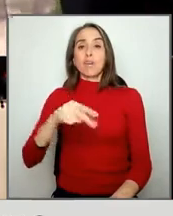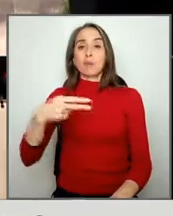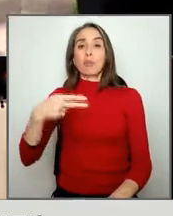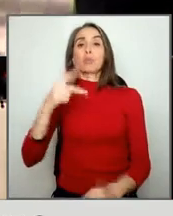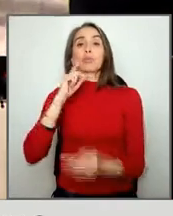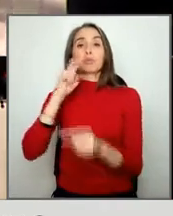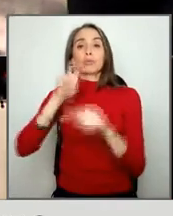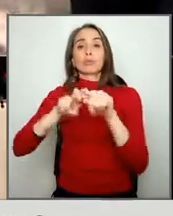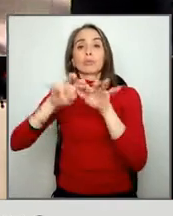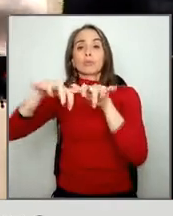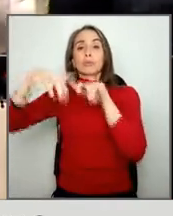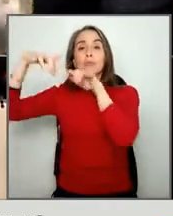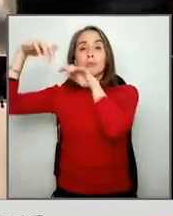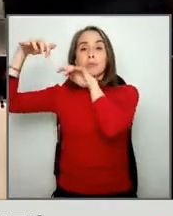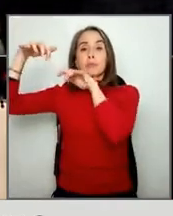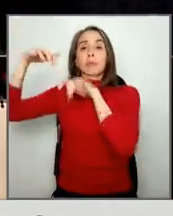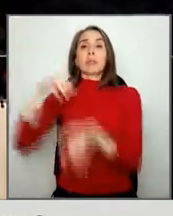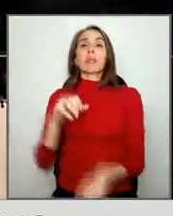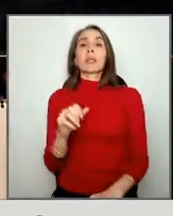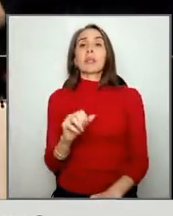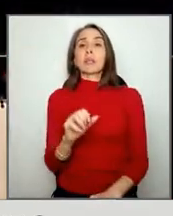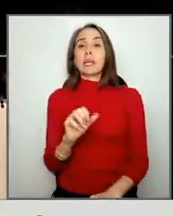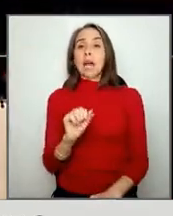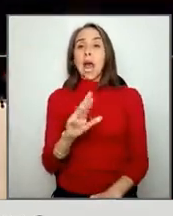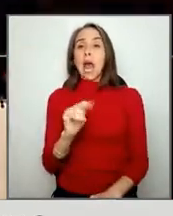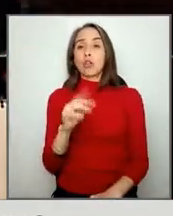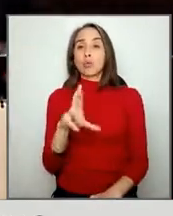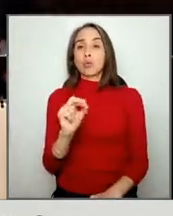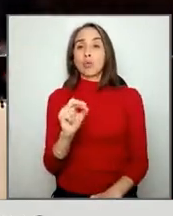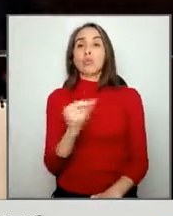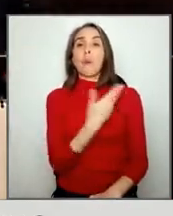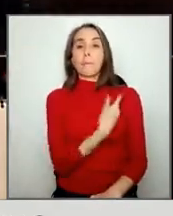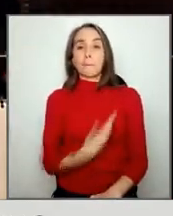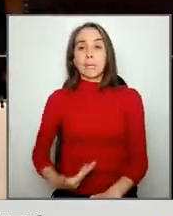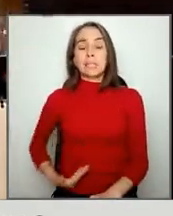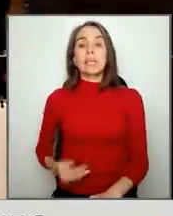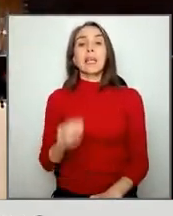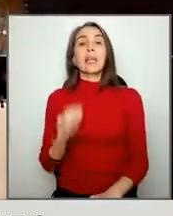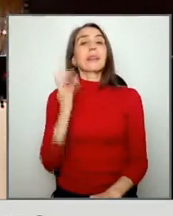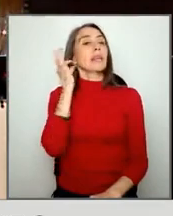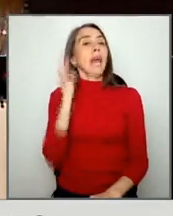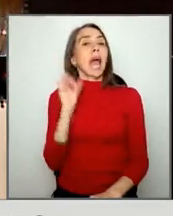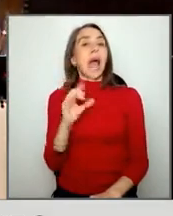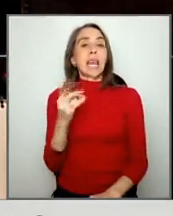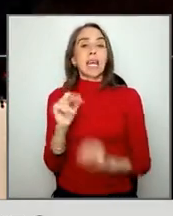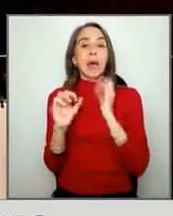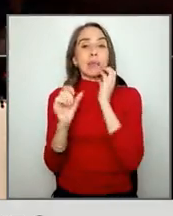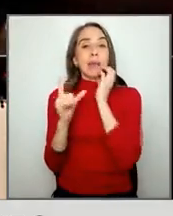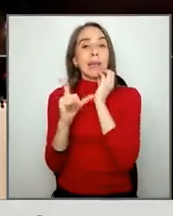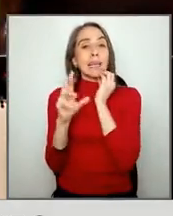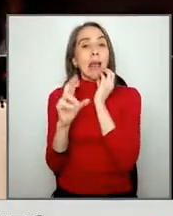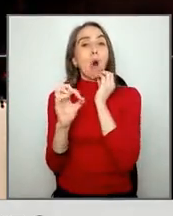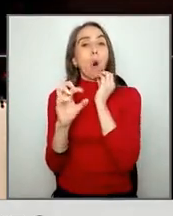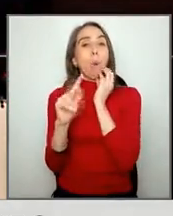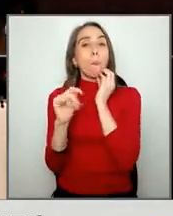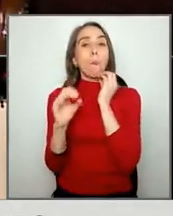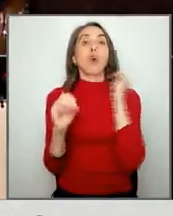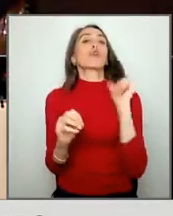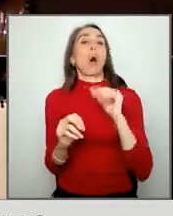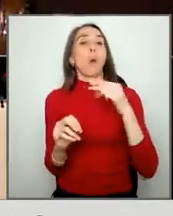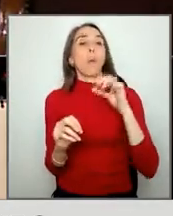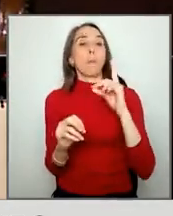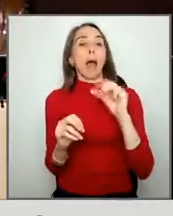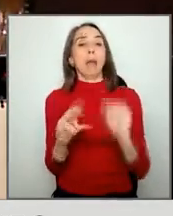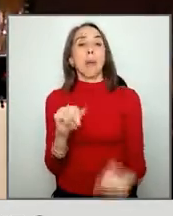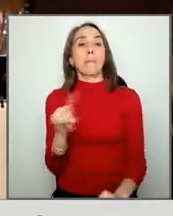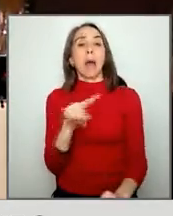me refiero a Arturo xcares su presidente Alejandra Aguilar María Elena oporto María Isabella Ahumada Carmen Manzano